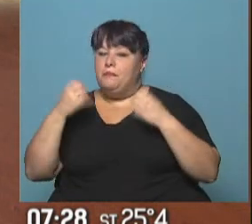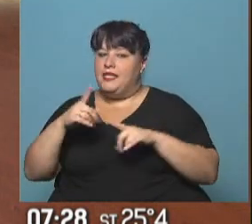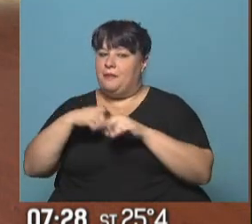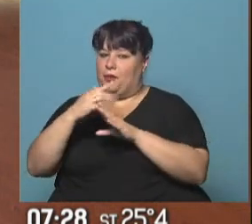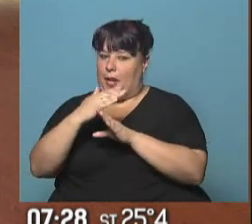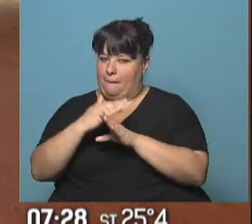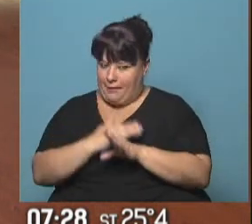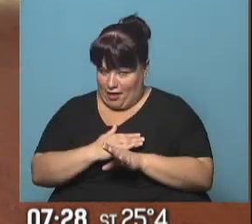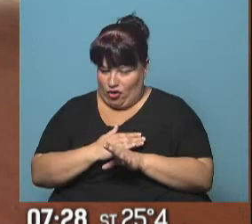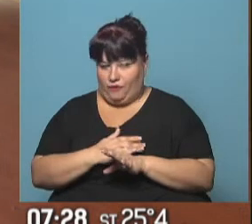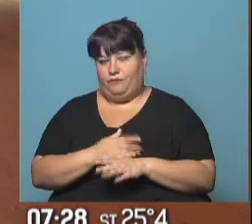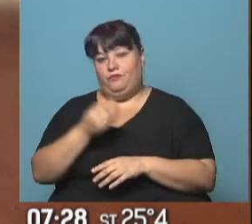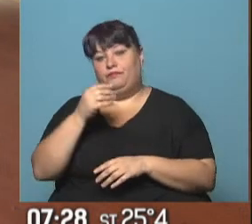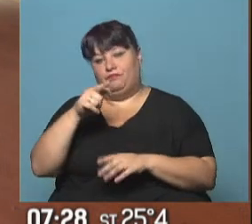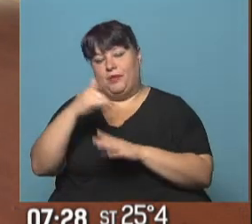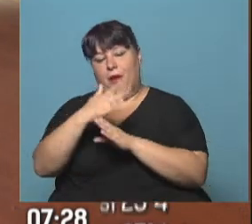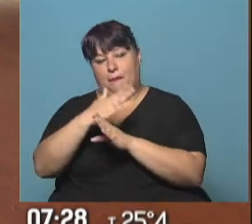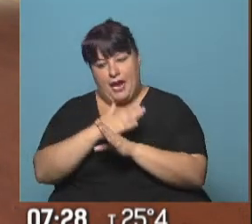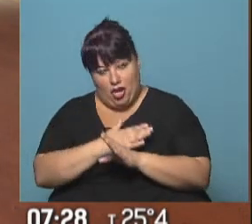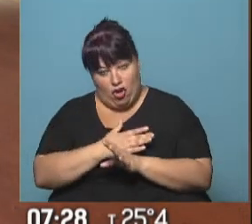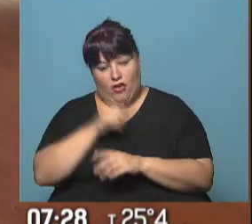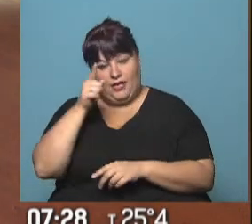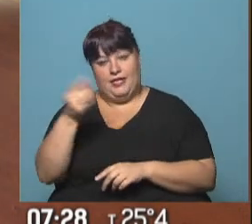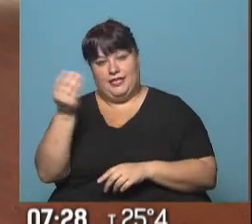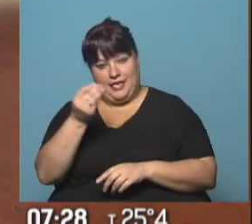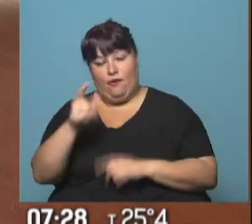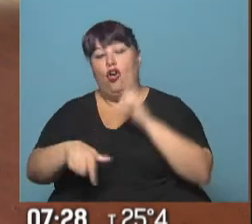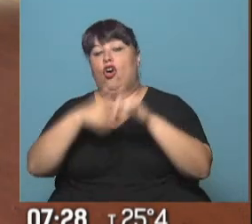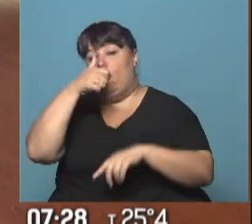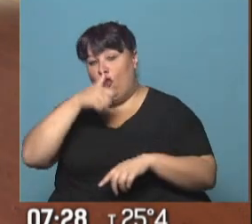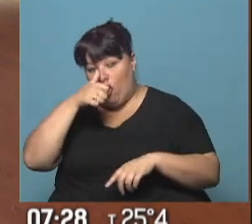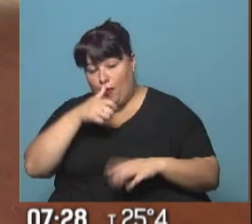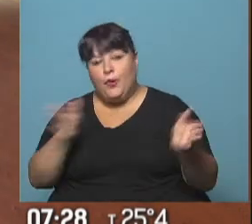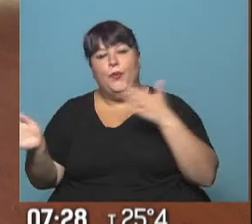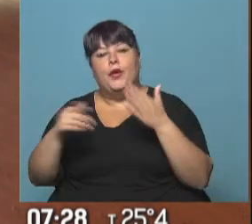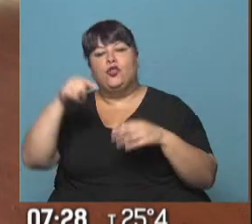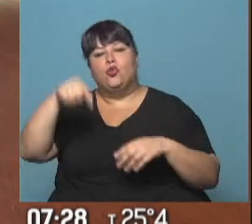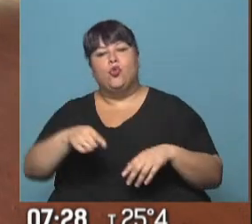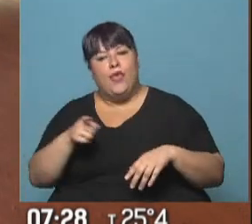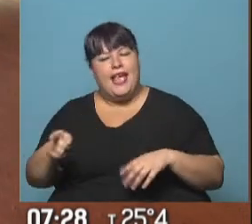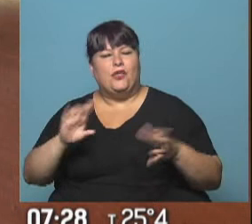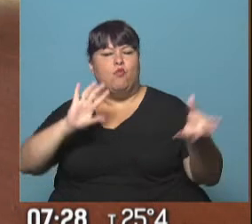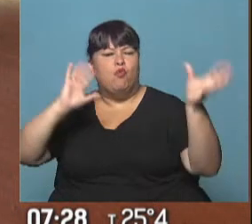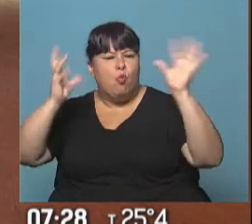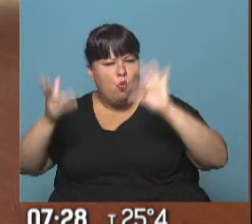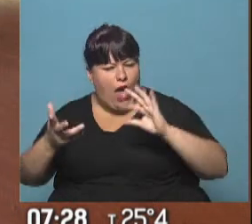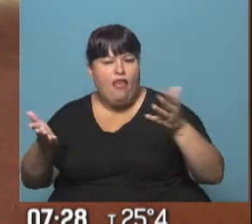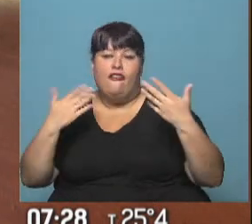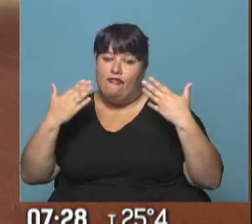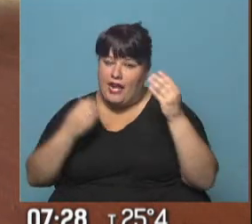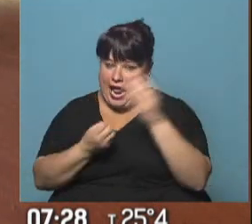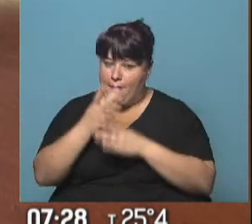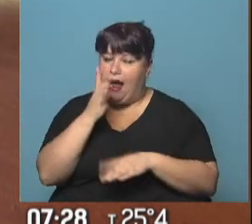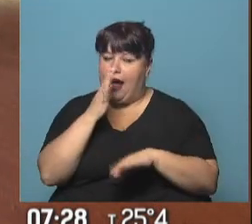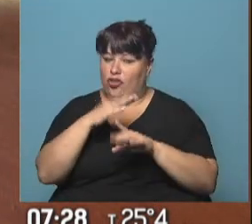descender la temperatura, comenzará a descender la temperatura allí el sábado. El domingo, vientos del sudeste, mucha nubosidad, fresca la mañana,